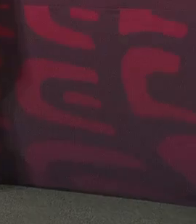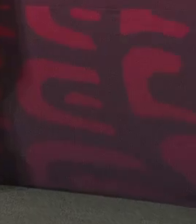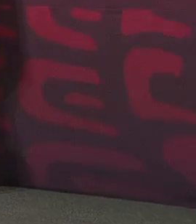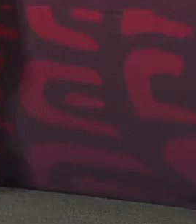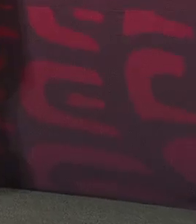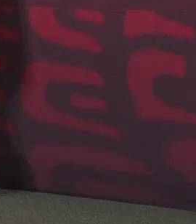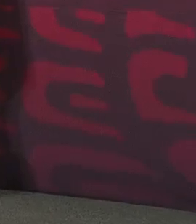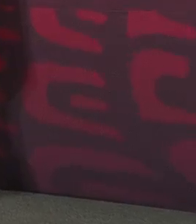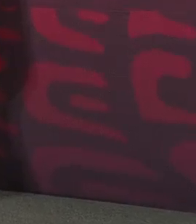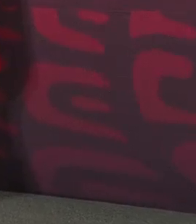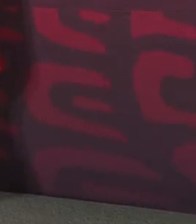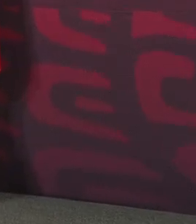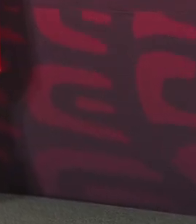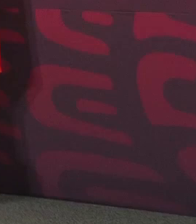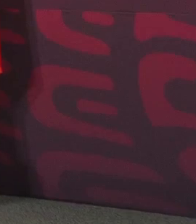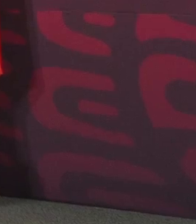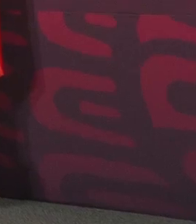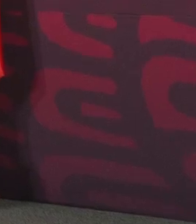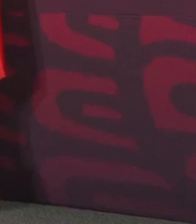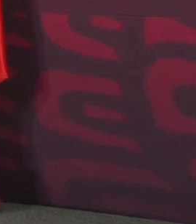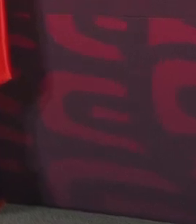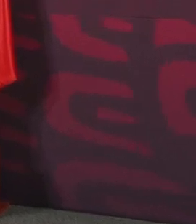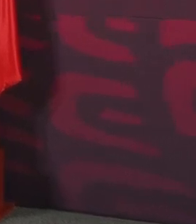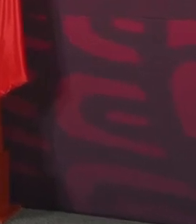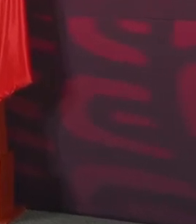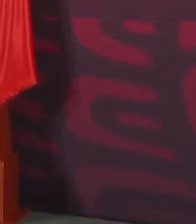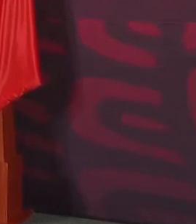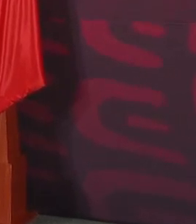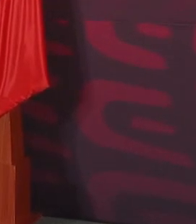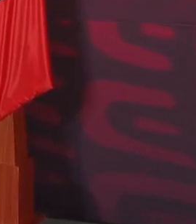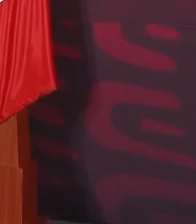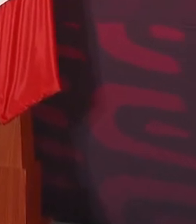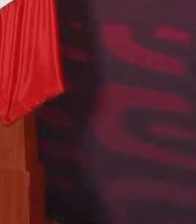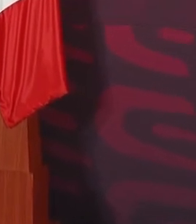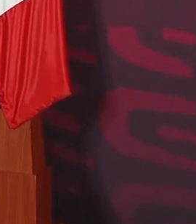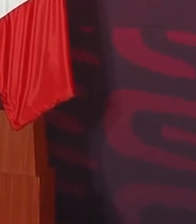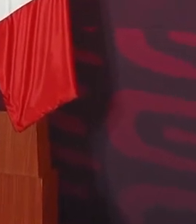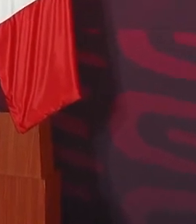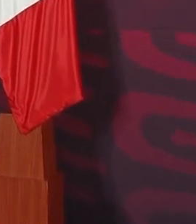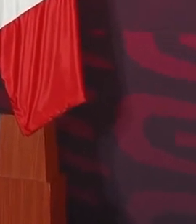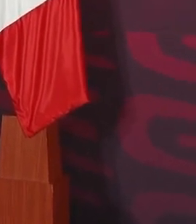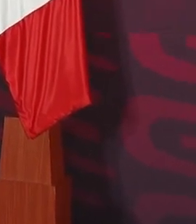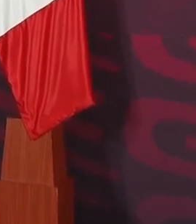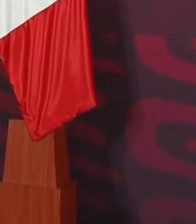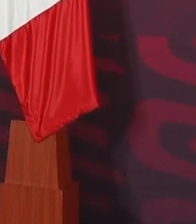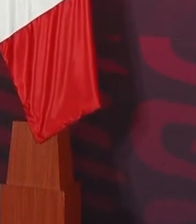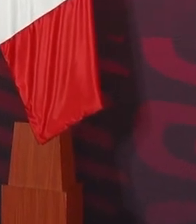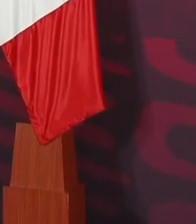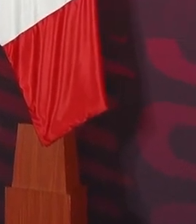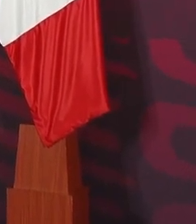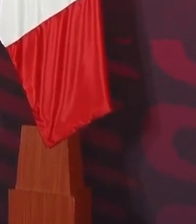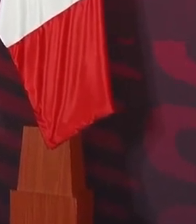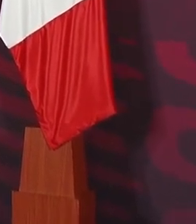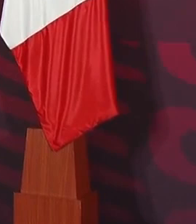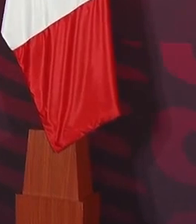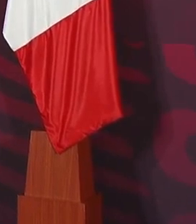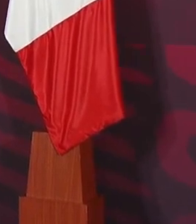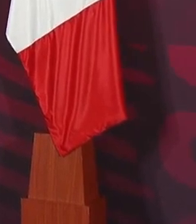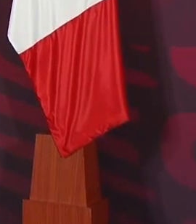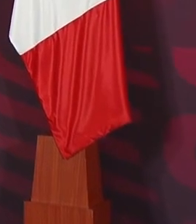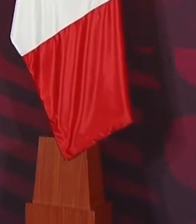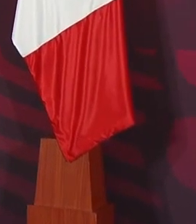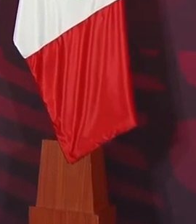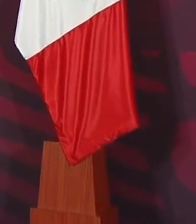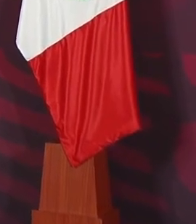todo lo relacionado con los daños que ocasionó el huracán